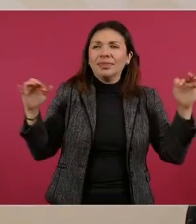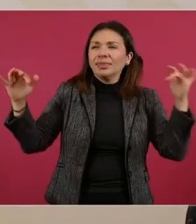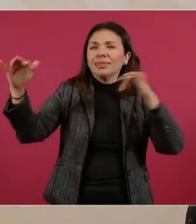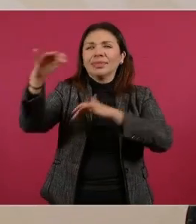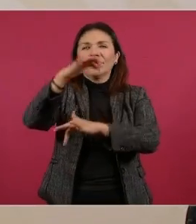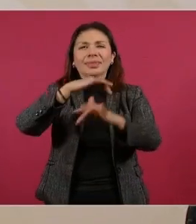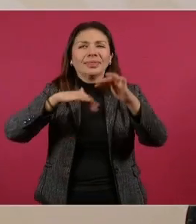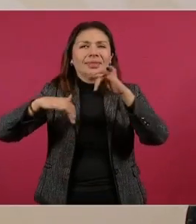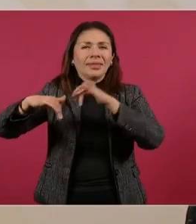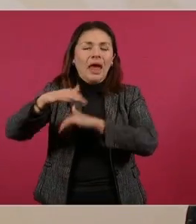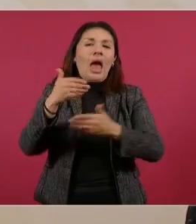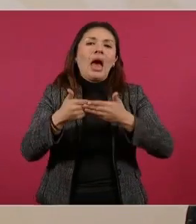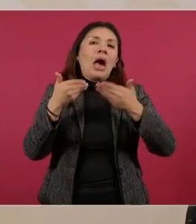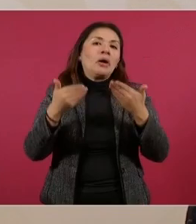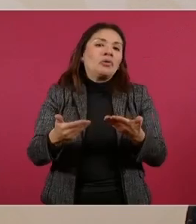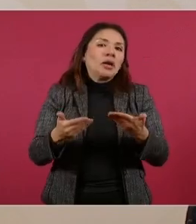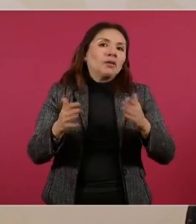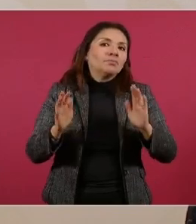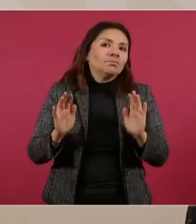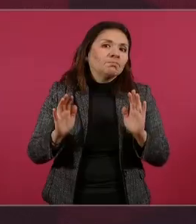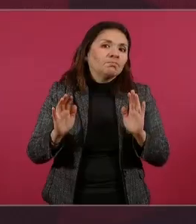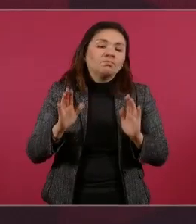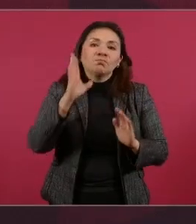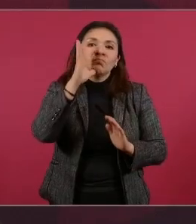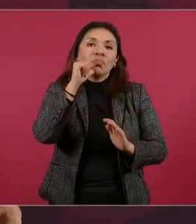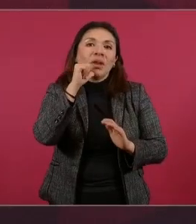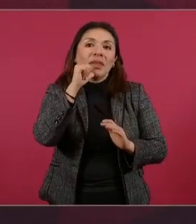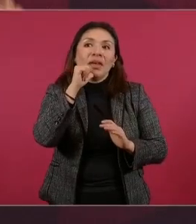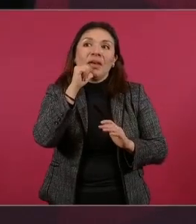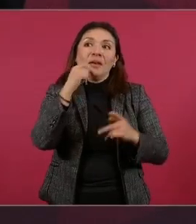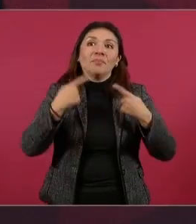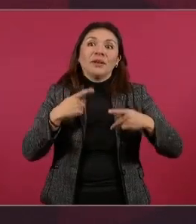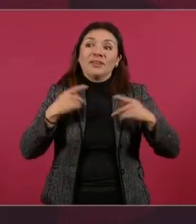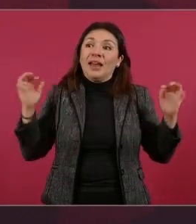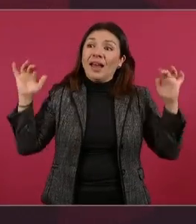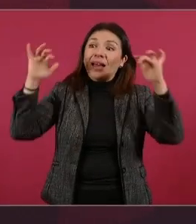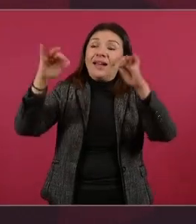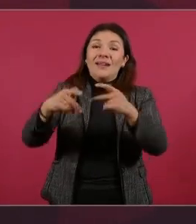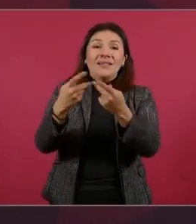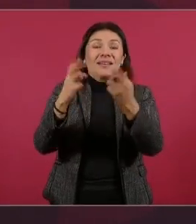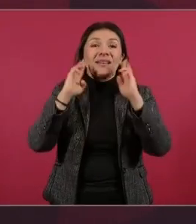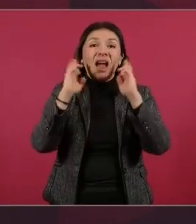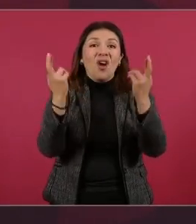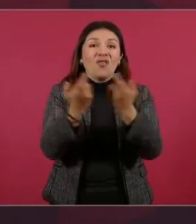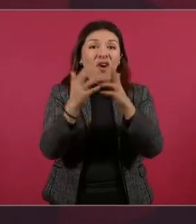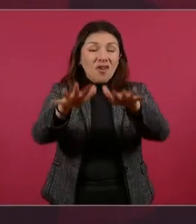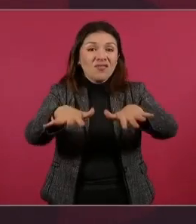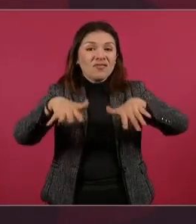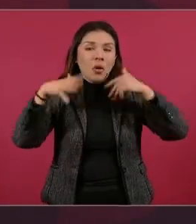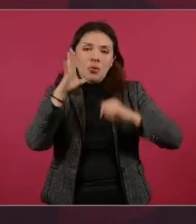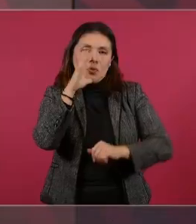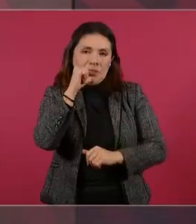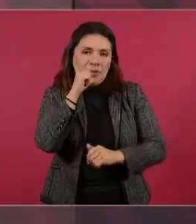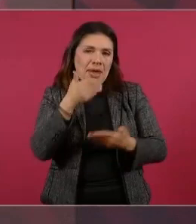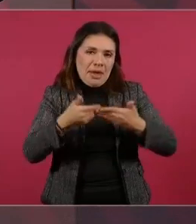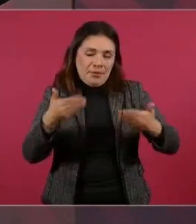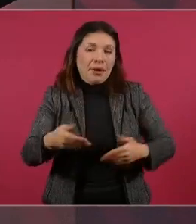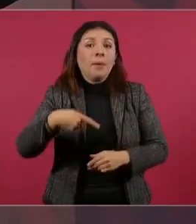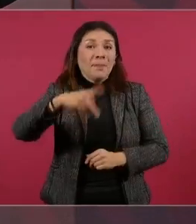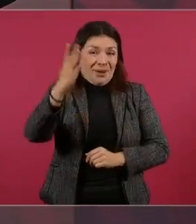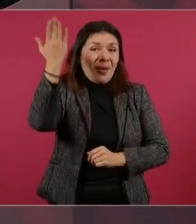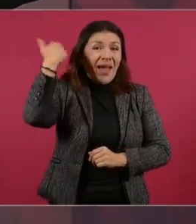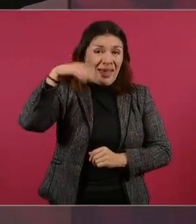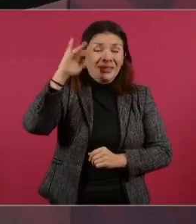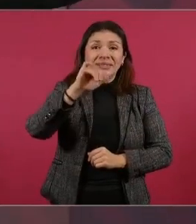ahora ya no podemos hacer mítines pero en esos tiempos y la gente se